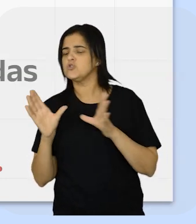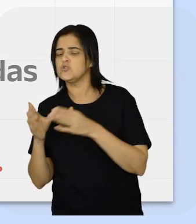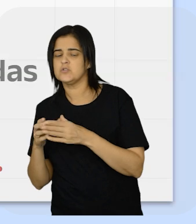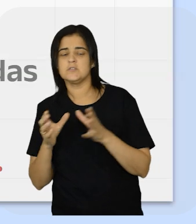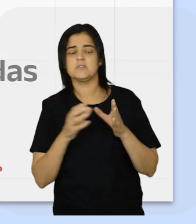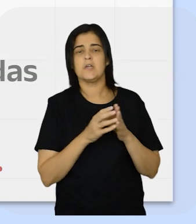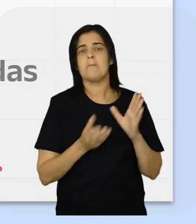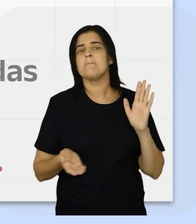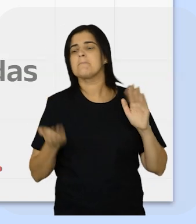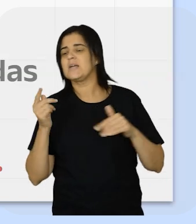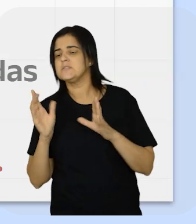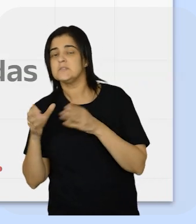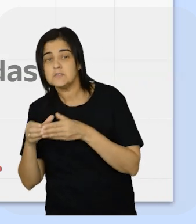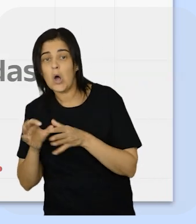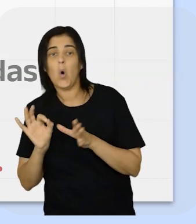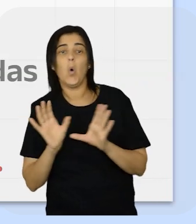la que prevalece.